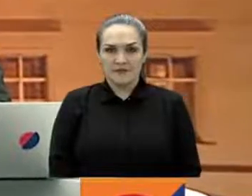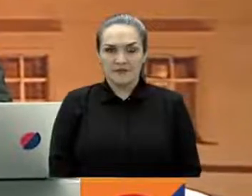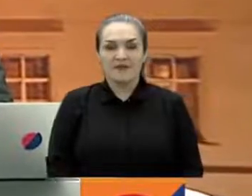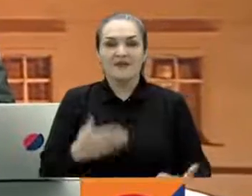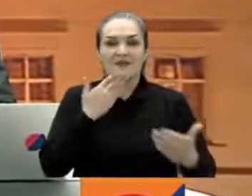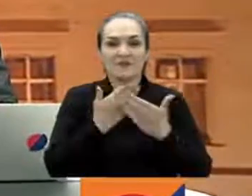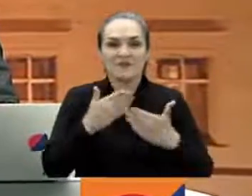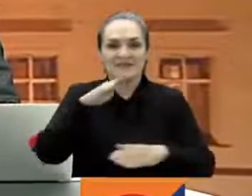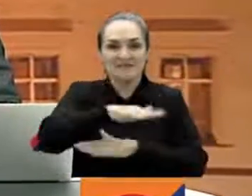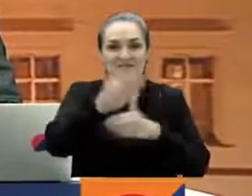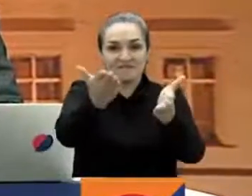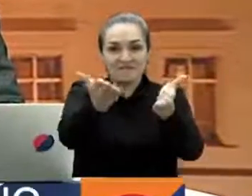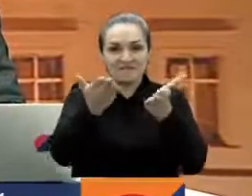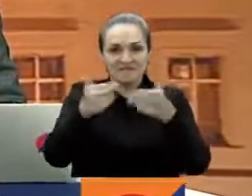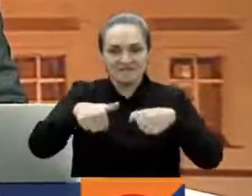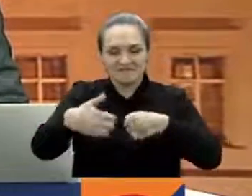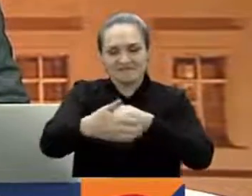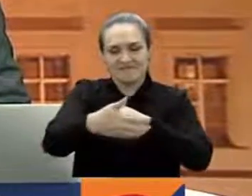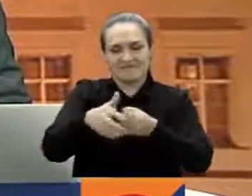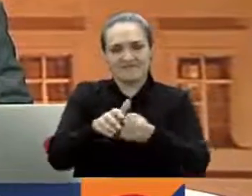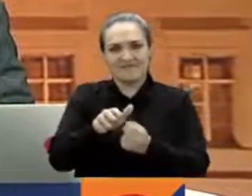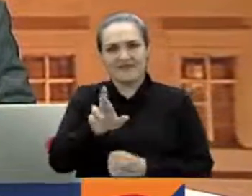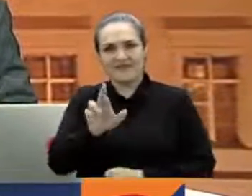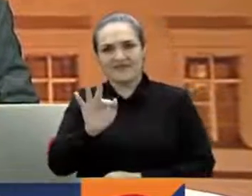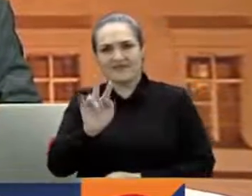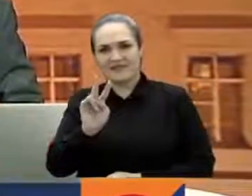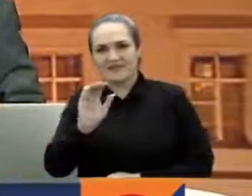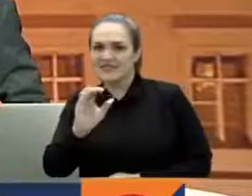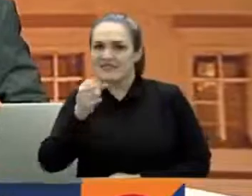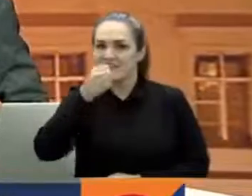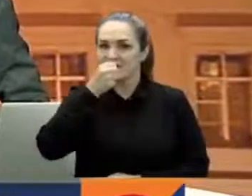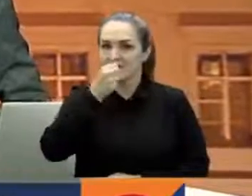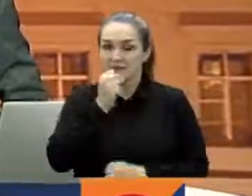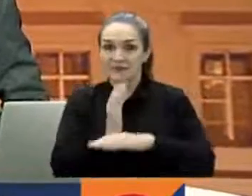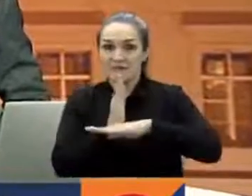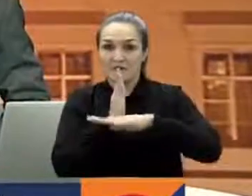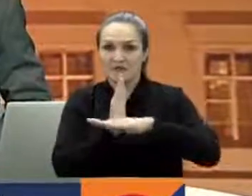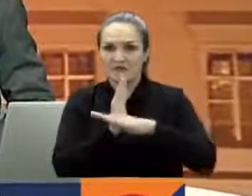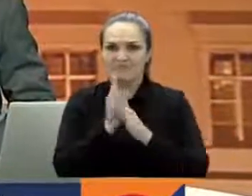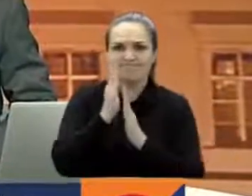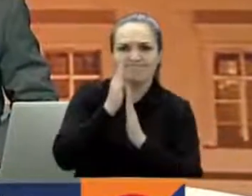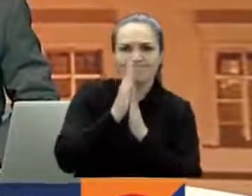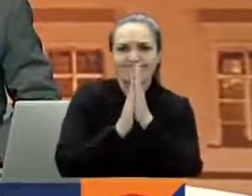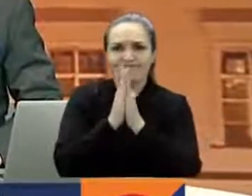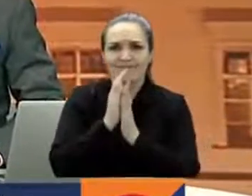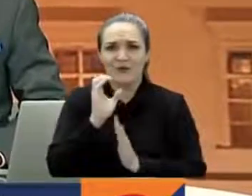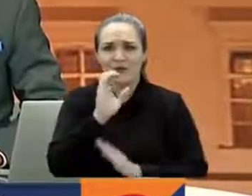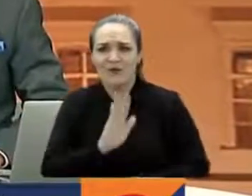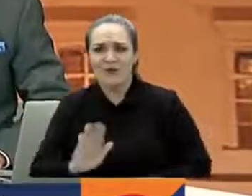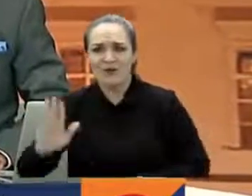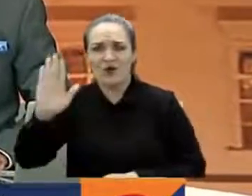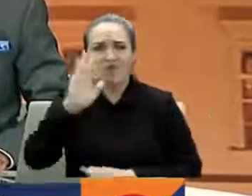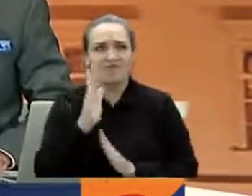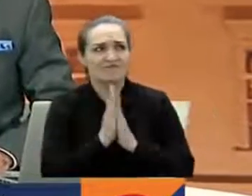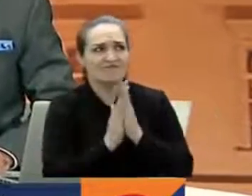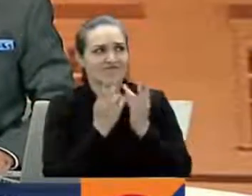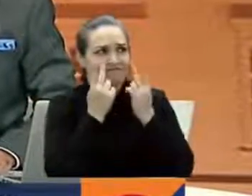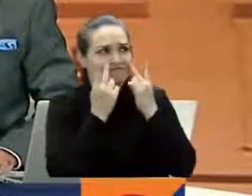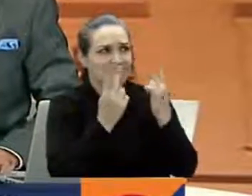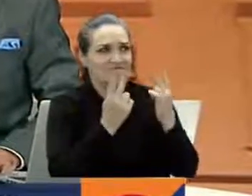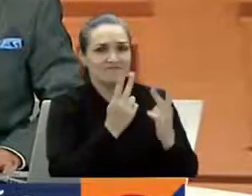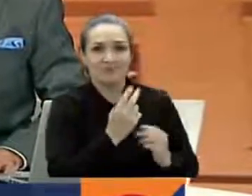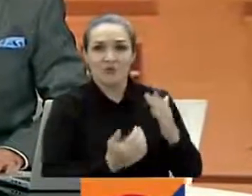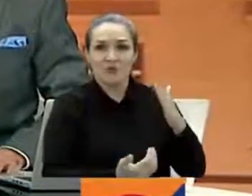Buenas tardes, bienvenidos a RTVC Noticias del Mediodía. Hay mucha expectativa en los colombianos por los primeros anuncios del presidente